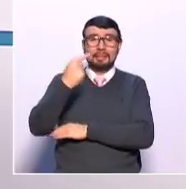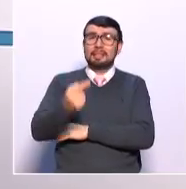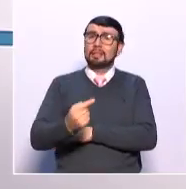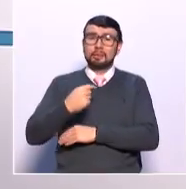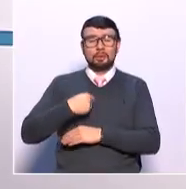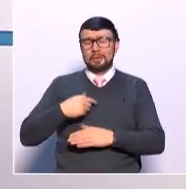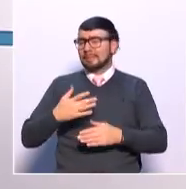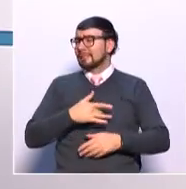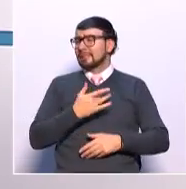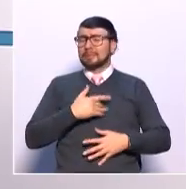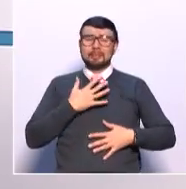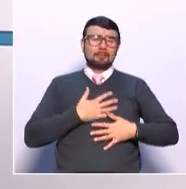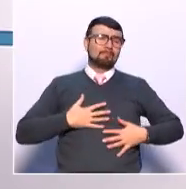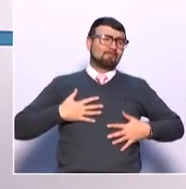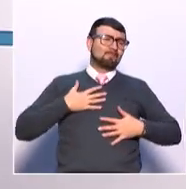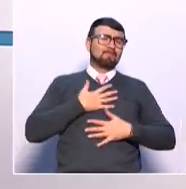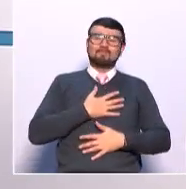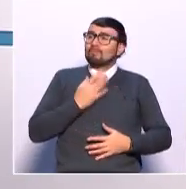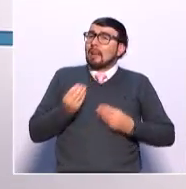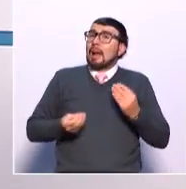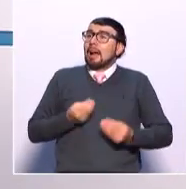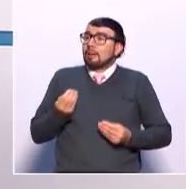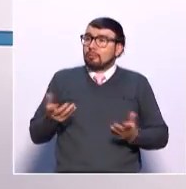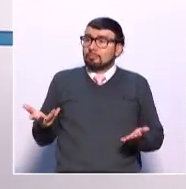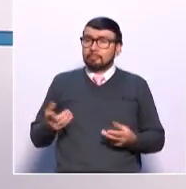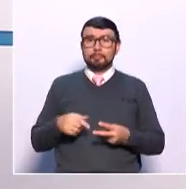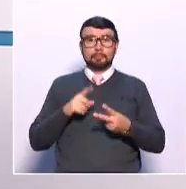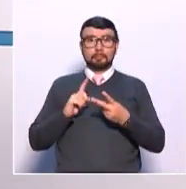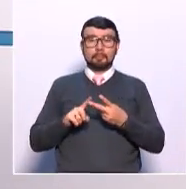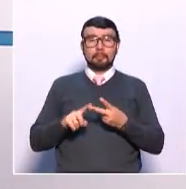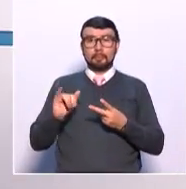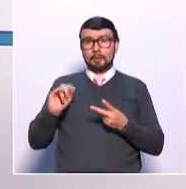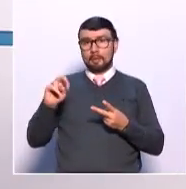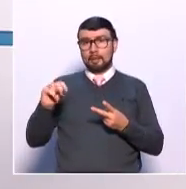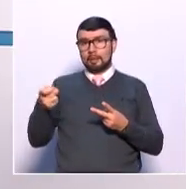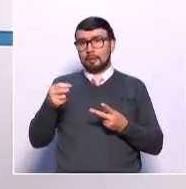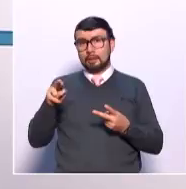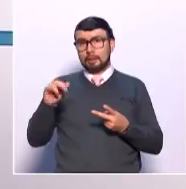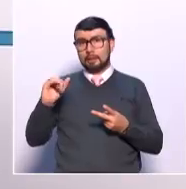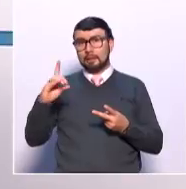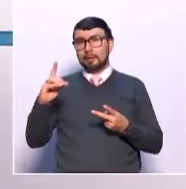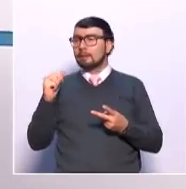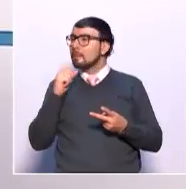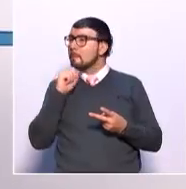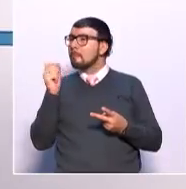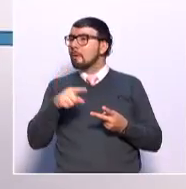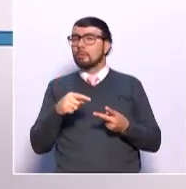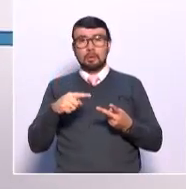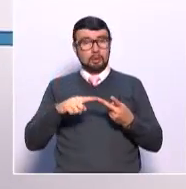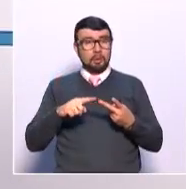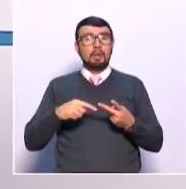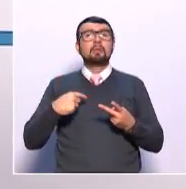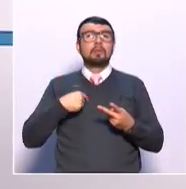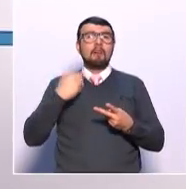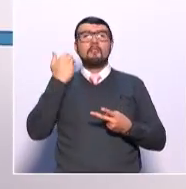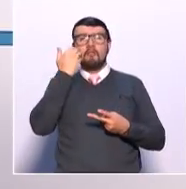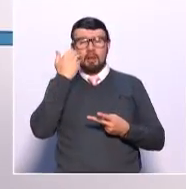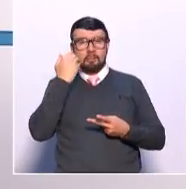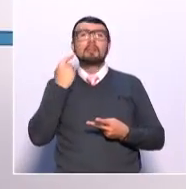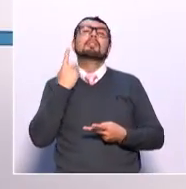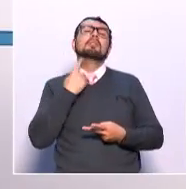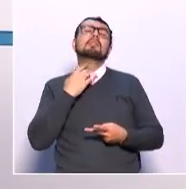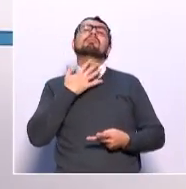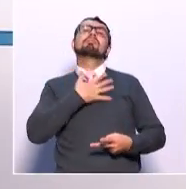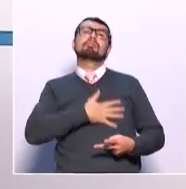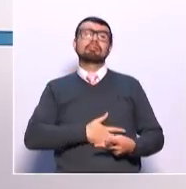preguntamos marina mientras que ingrid julie bustamante yo sufro de hipotiroidismo y aveces no